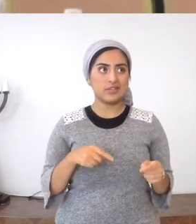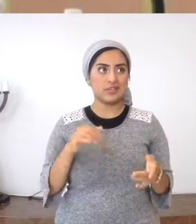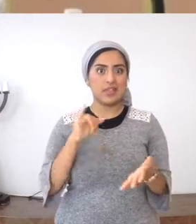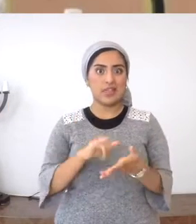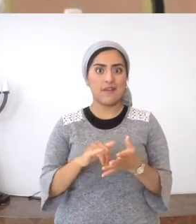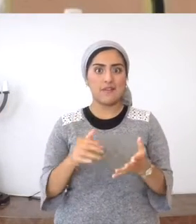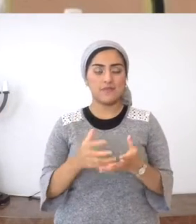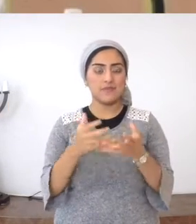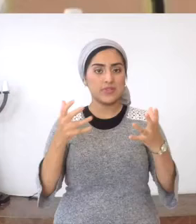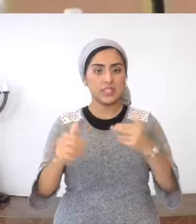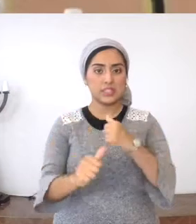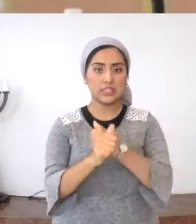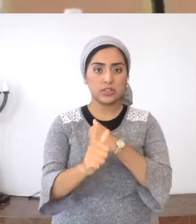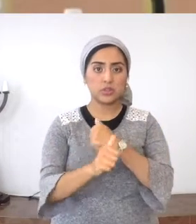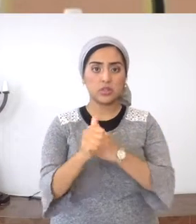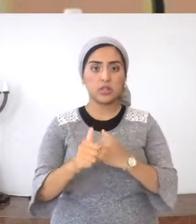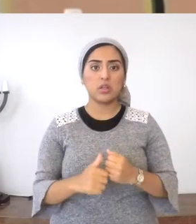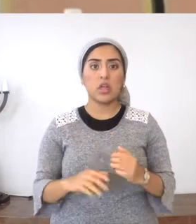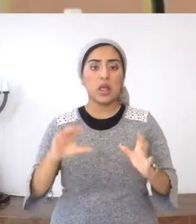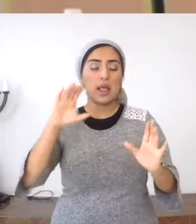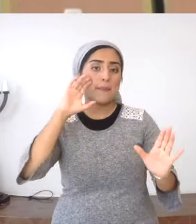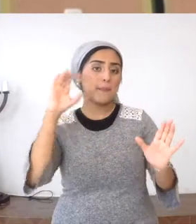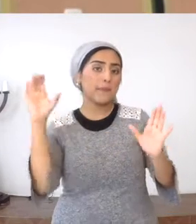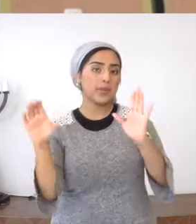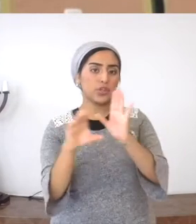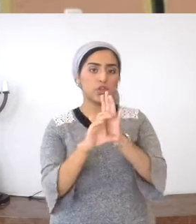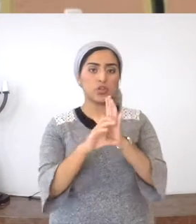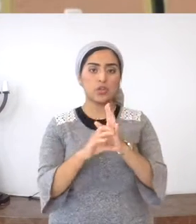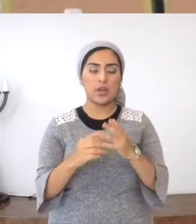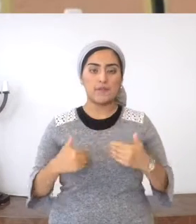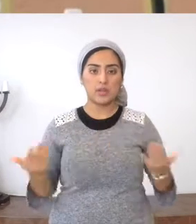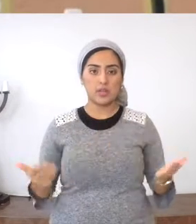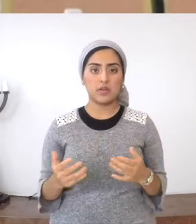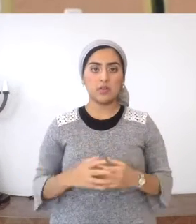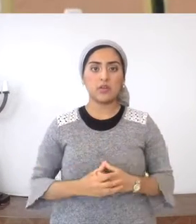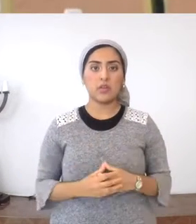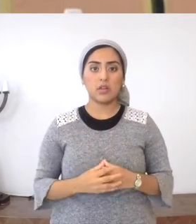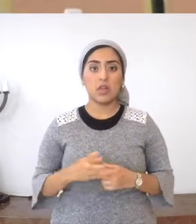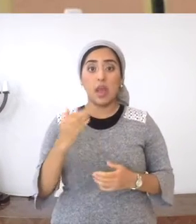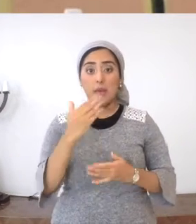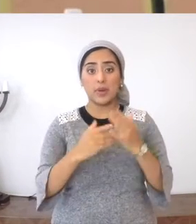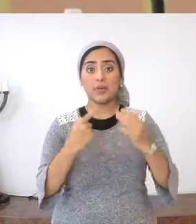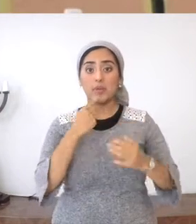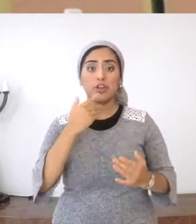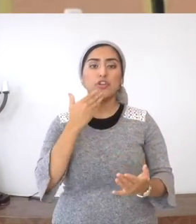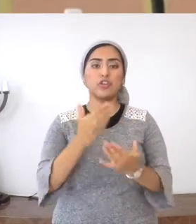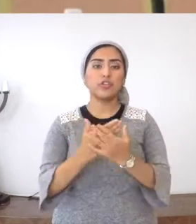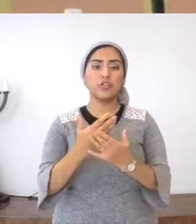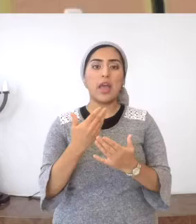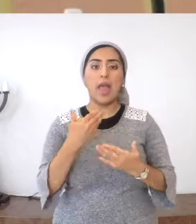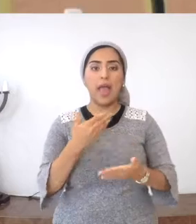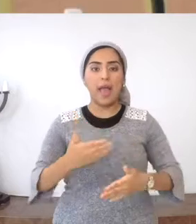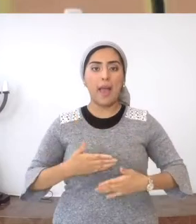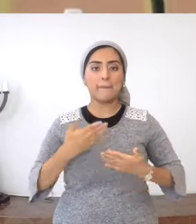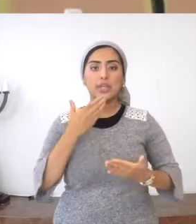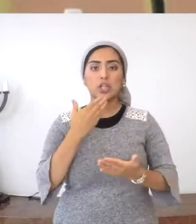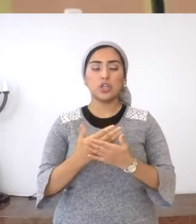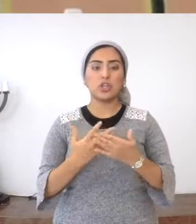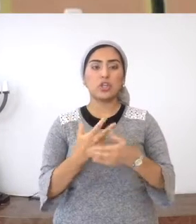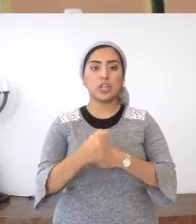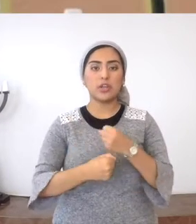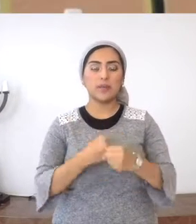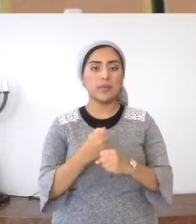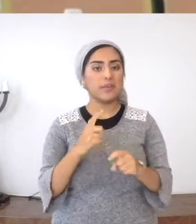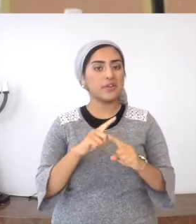O sea que esto está ya Grave La portada Y la contraportada Y ya Deseándose Shana